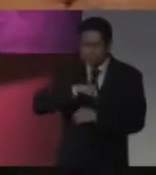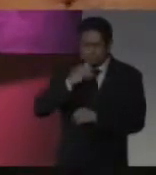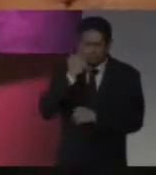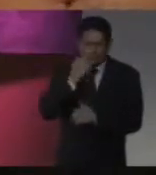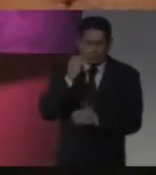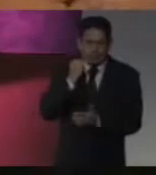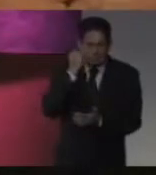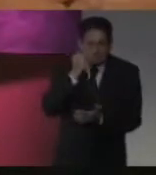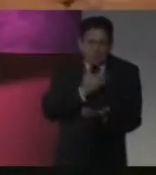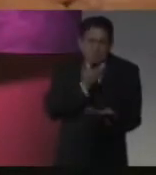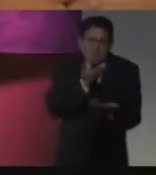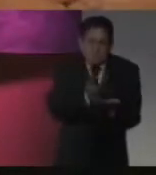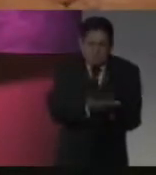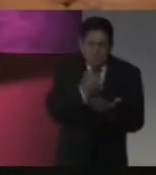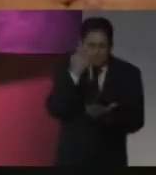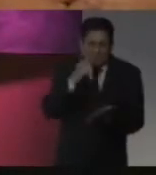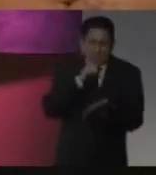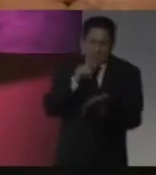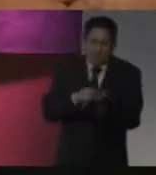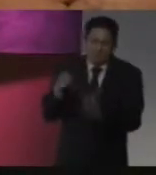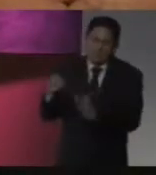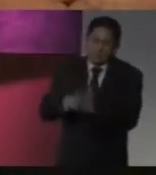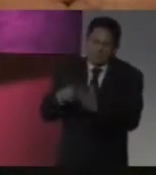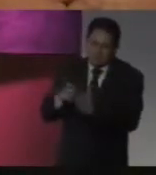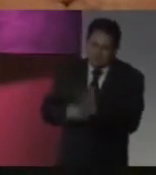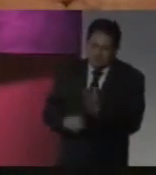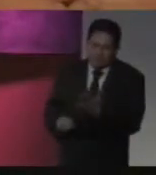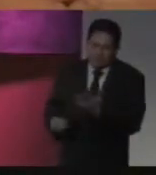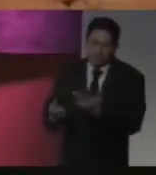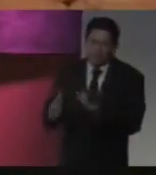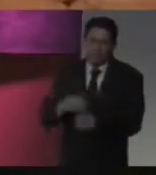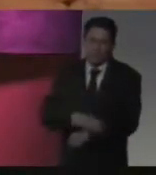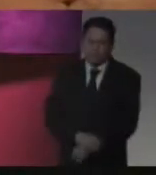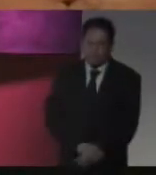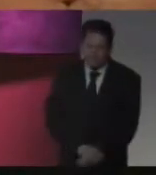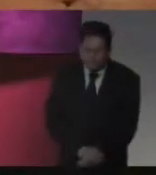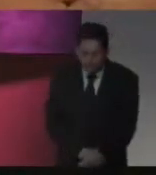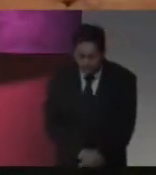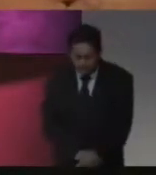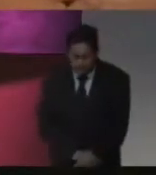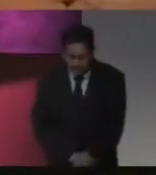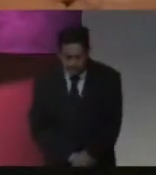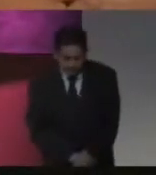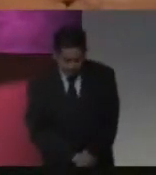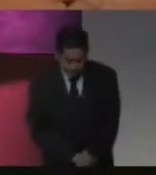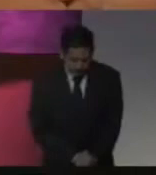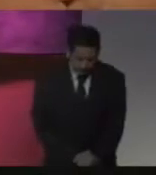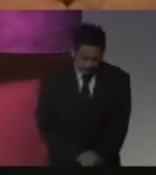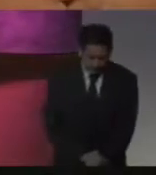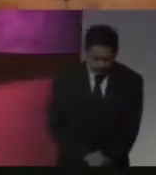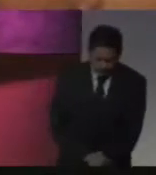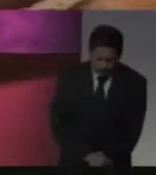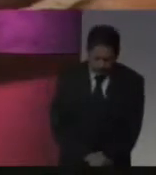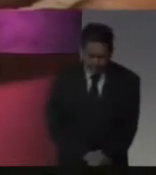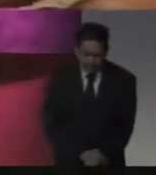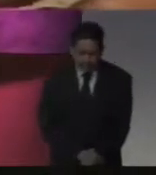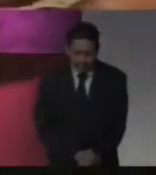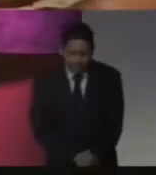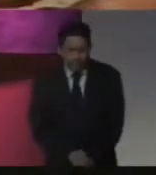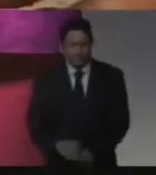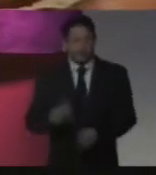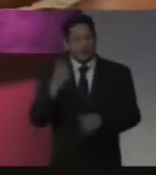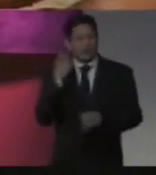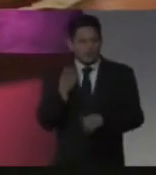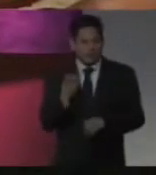se considere que es de toda la familia, ¿verdad? Y lo que quiero decirles es que esto nos